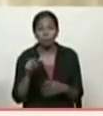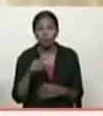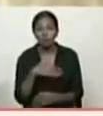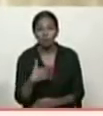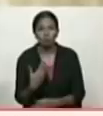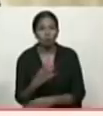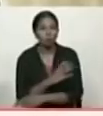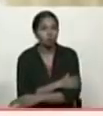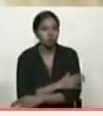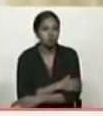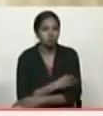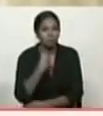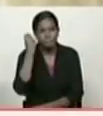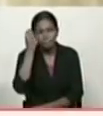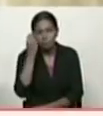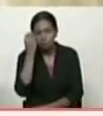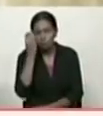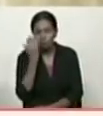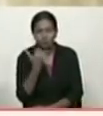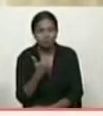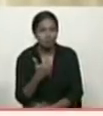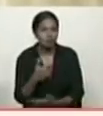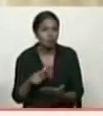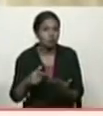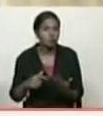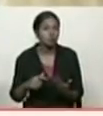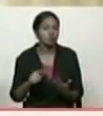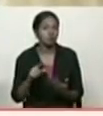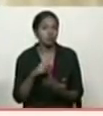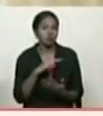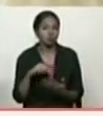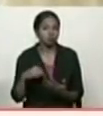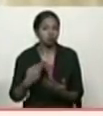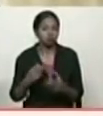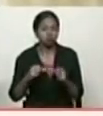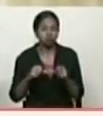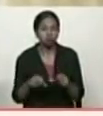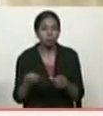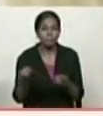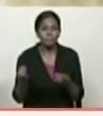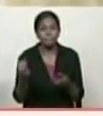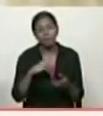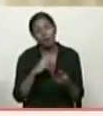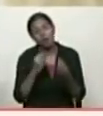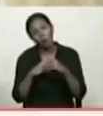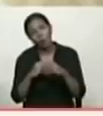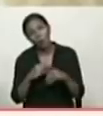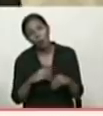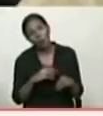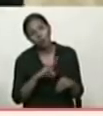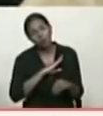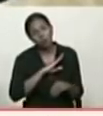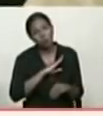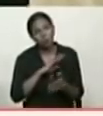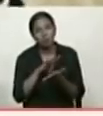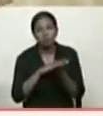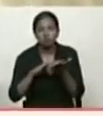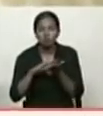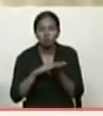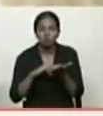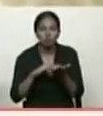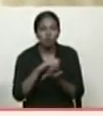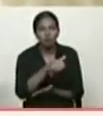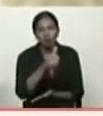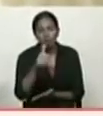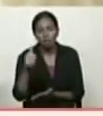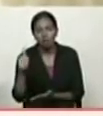podamos nosotros, de manera independiente como venezolanos, alcanzar nuestros propios acuerdos y nuestras propias soluciones a cada